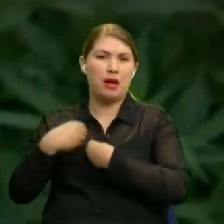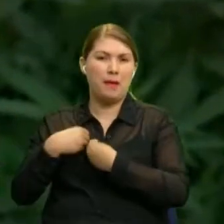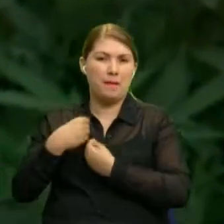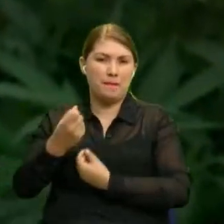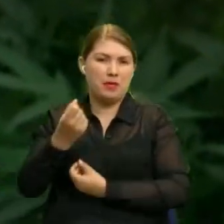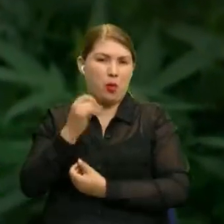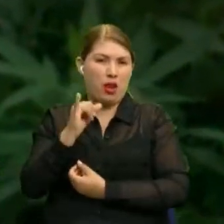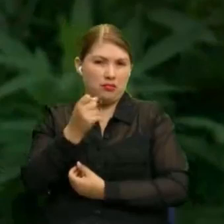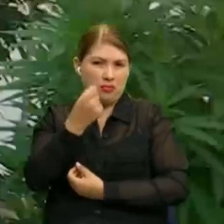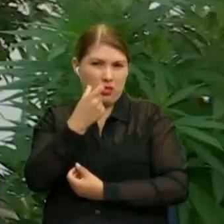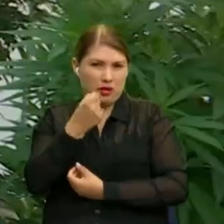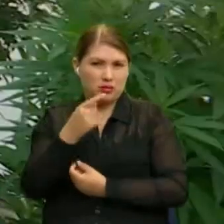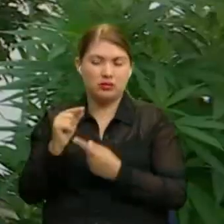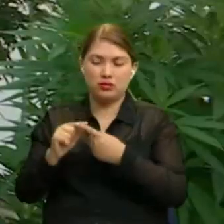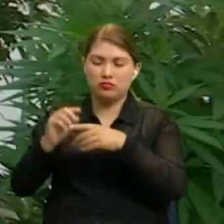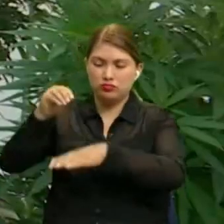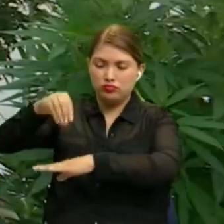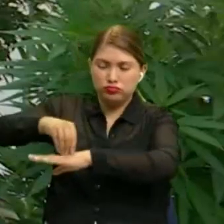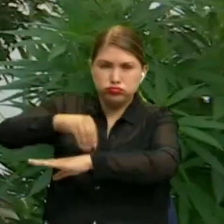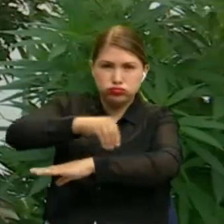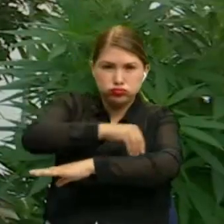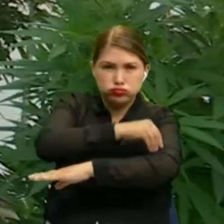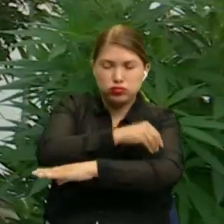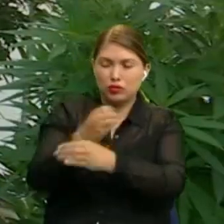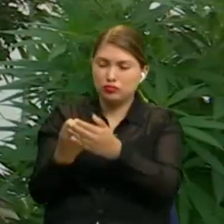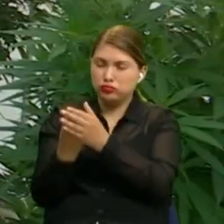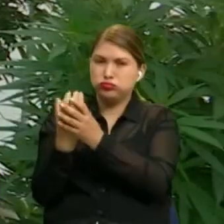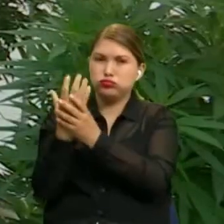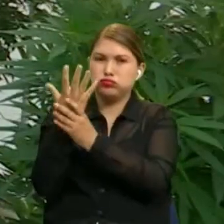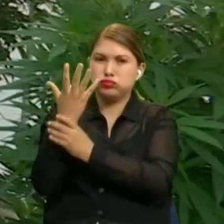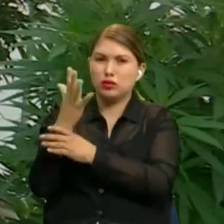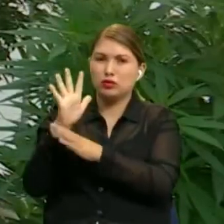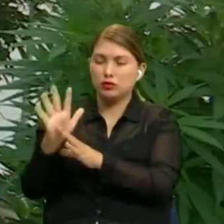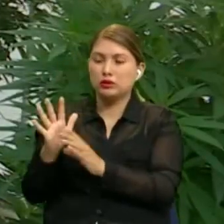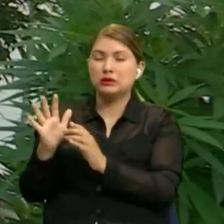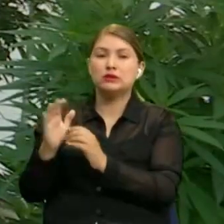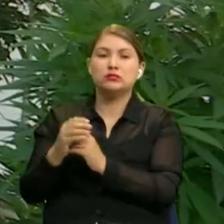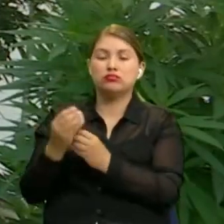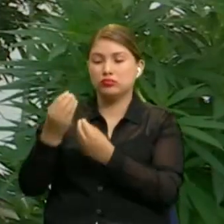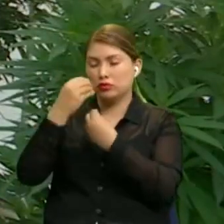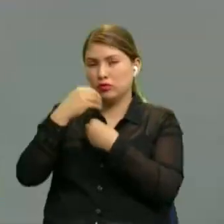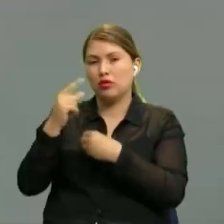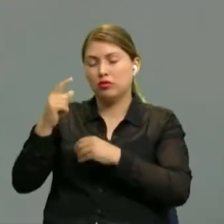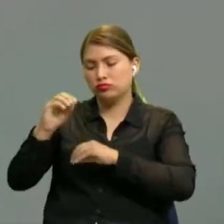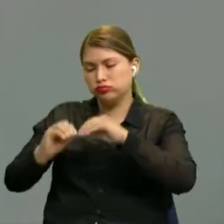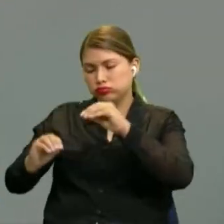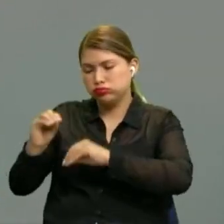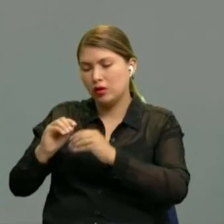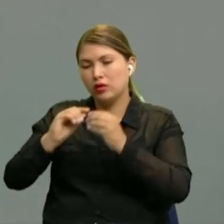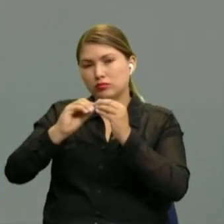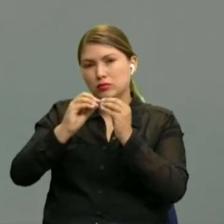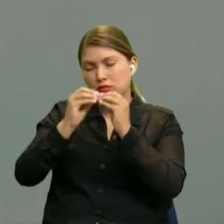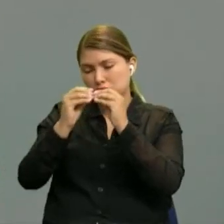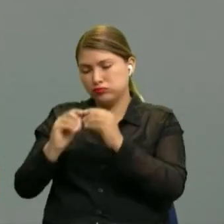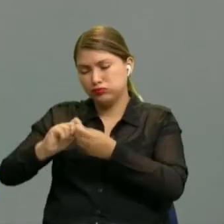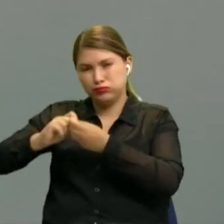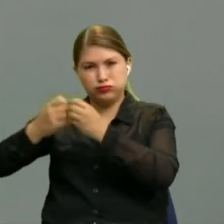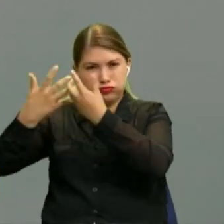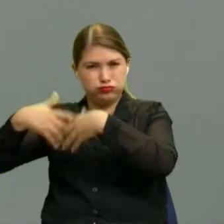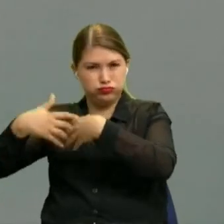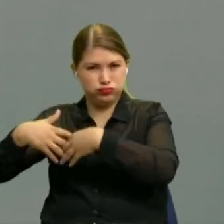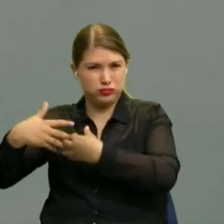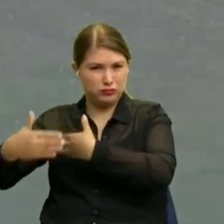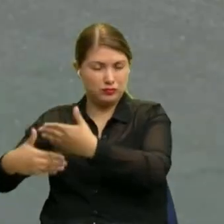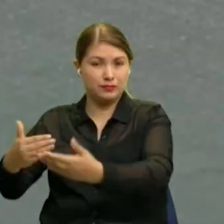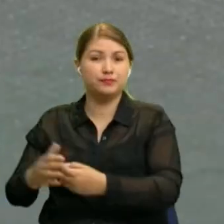norma la producción de semillas la siembra de plantas de cannabis y coactivo de plantas de cannabis no psicoactivo y la fabricación de derivados e inconcreta un grupo de